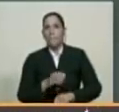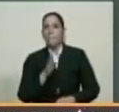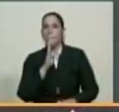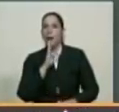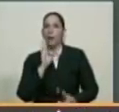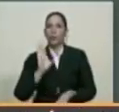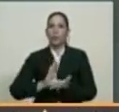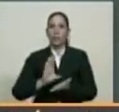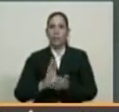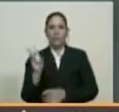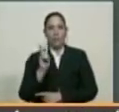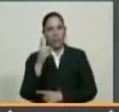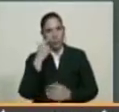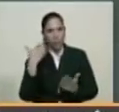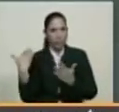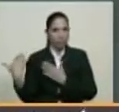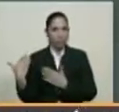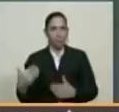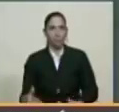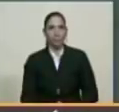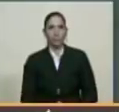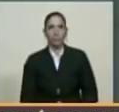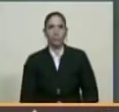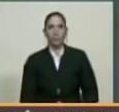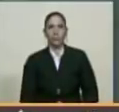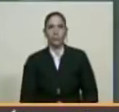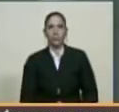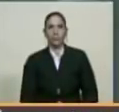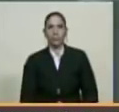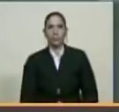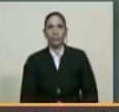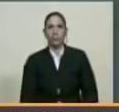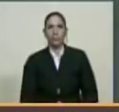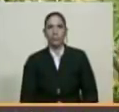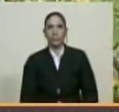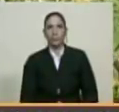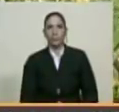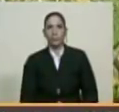de Venezuela. Nuestra compañera Javierny Chirino nos informa. Javierny, contigo.